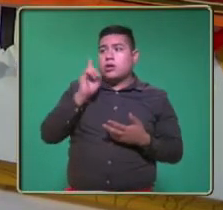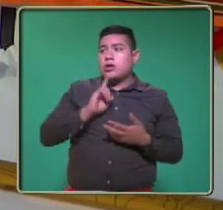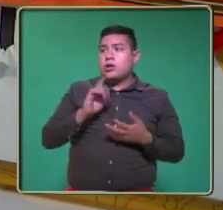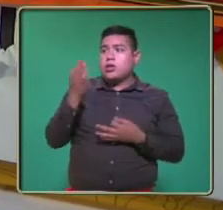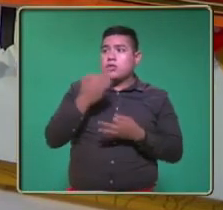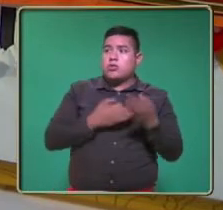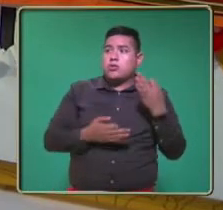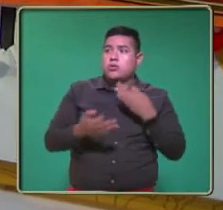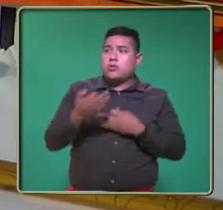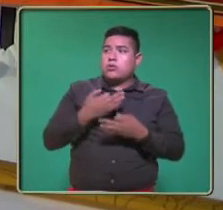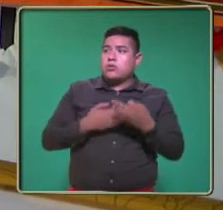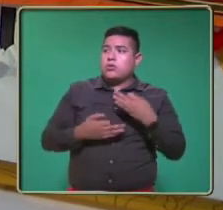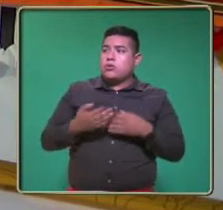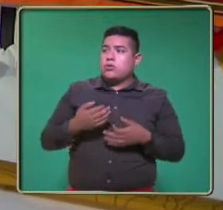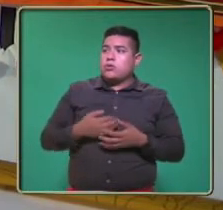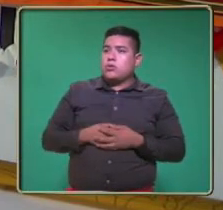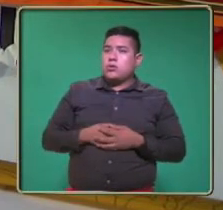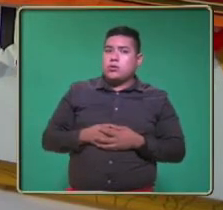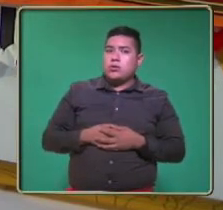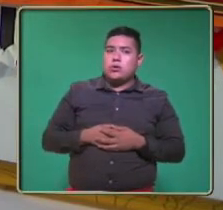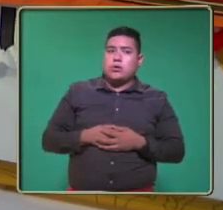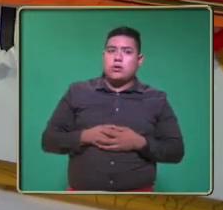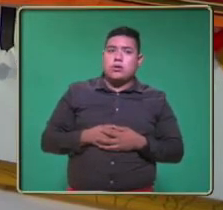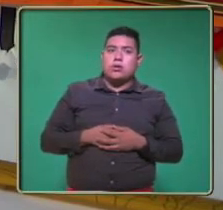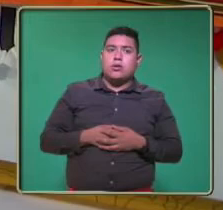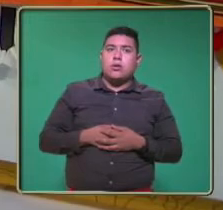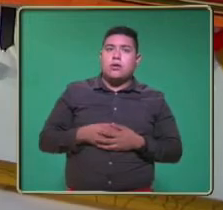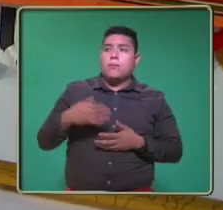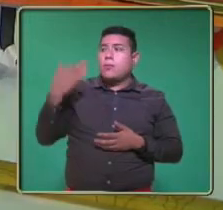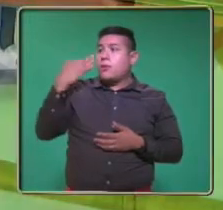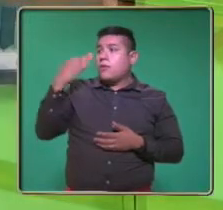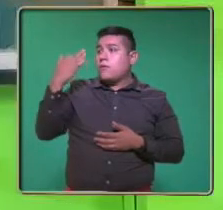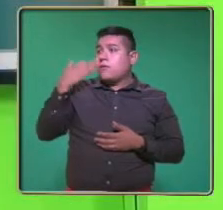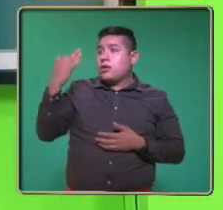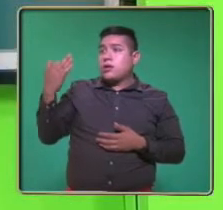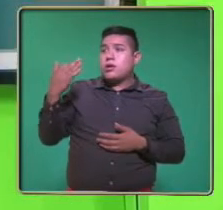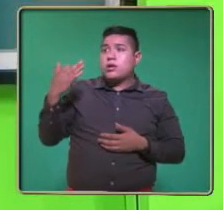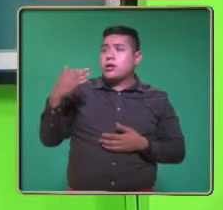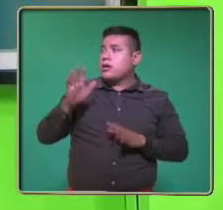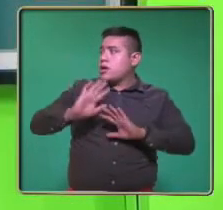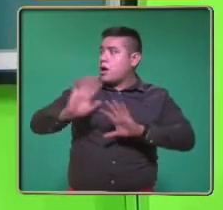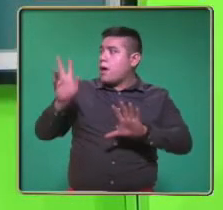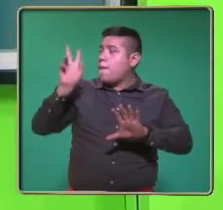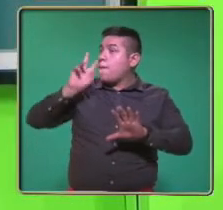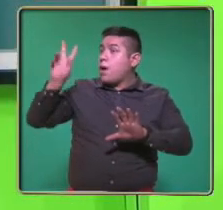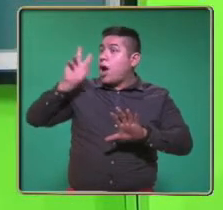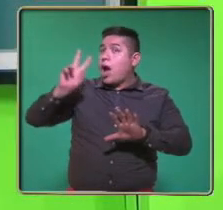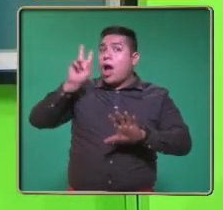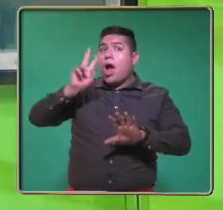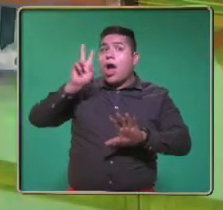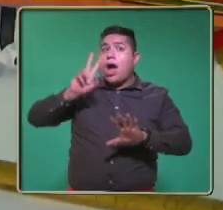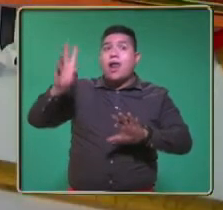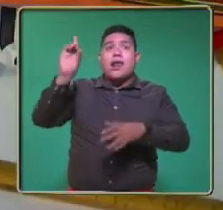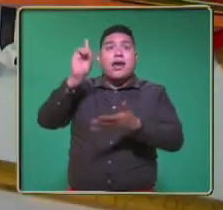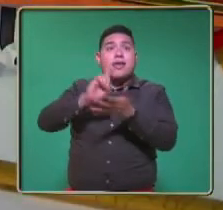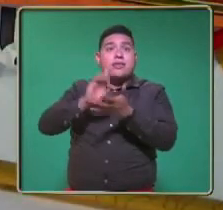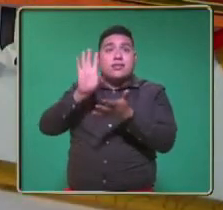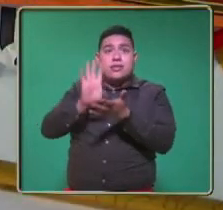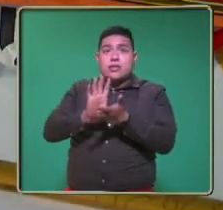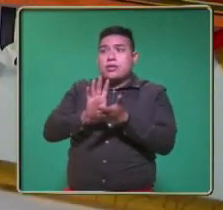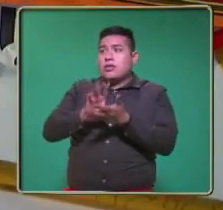mundo tenemos ahí esa inquietud. Pero mire, nosotros ya vimos qué era la